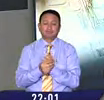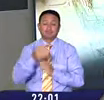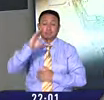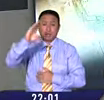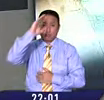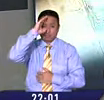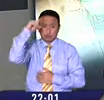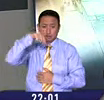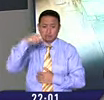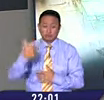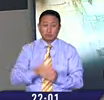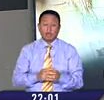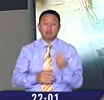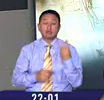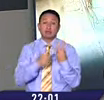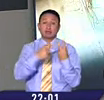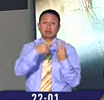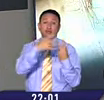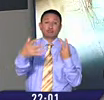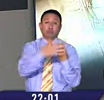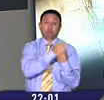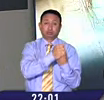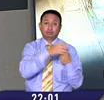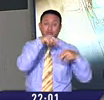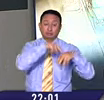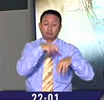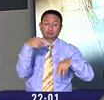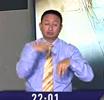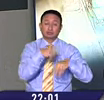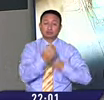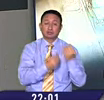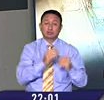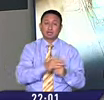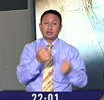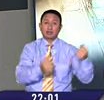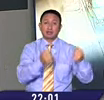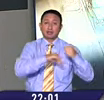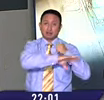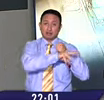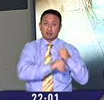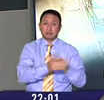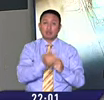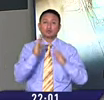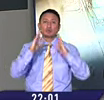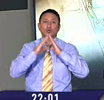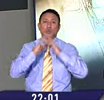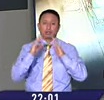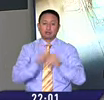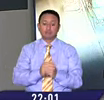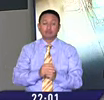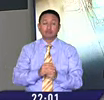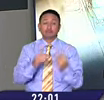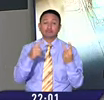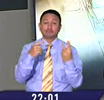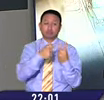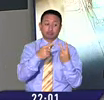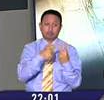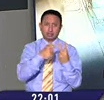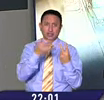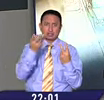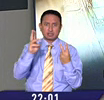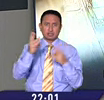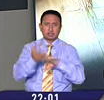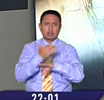La Policía Nacional detuvo a dos sospechosos de robo de accesorios en Tumbaco. Uno de los detenidos registra